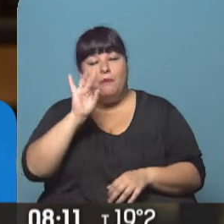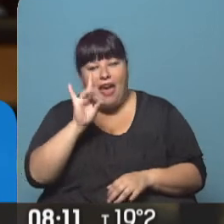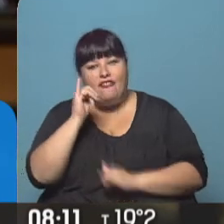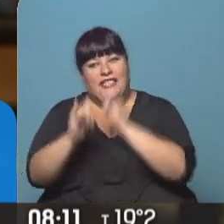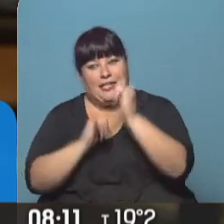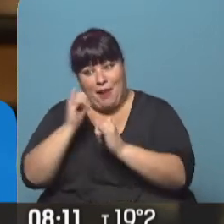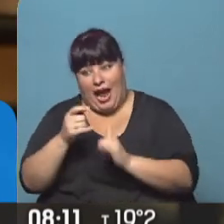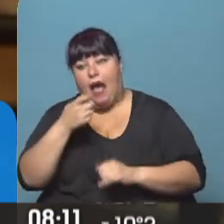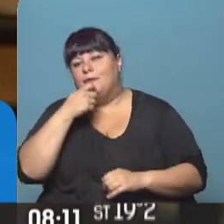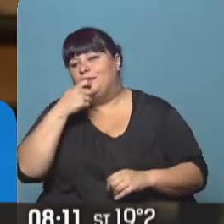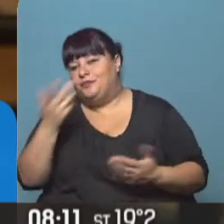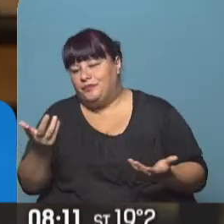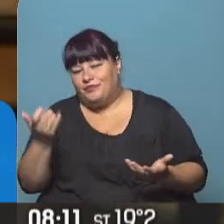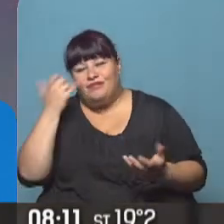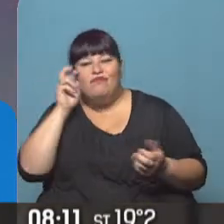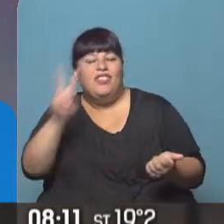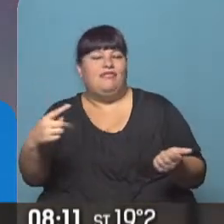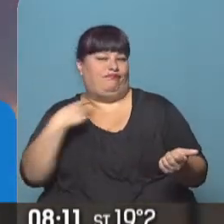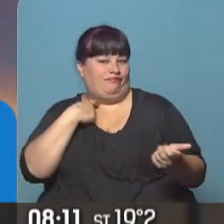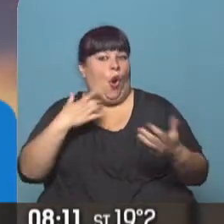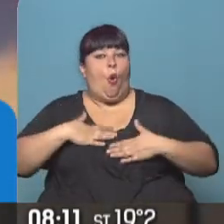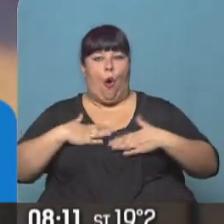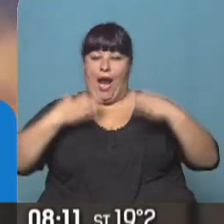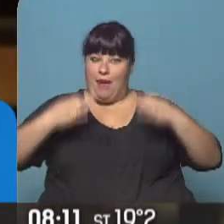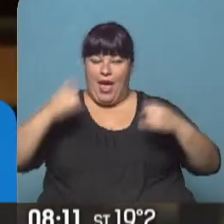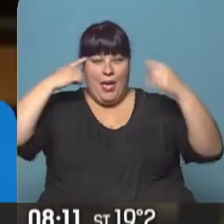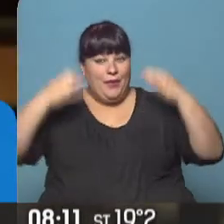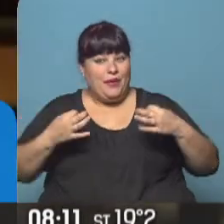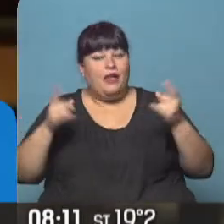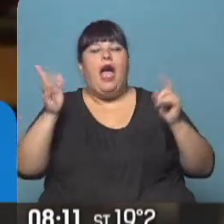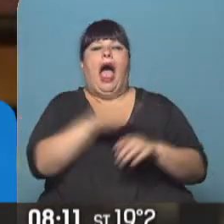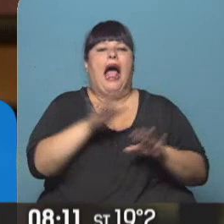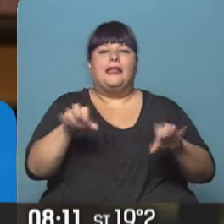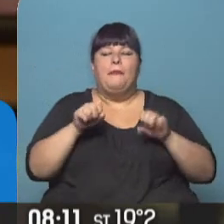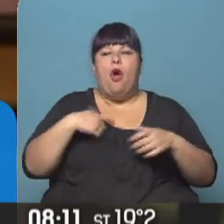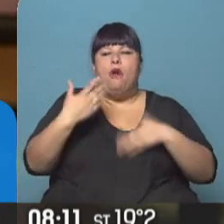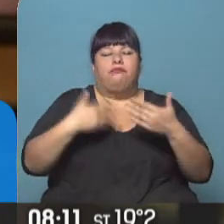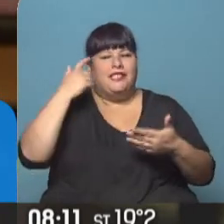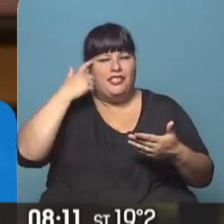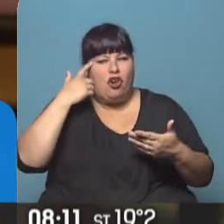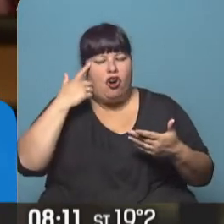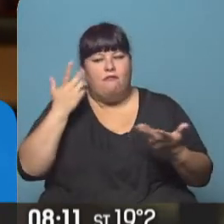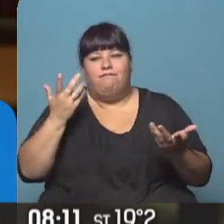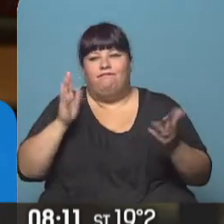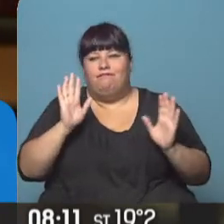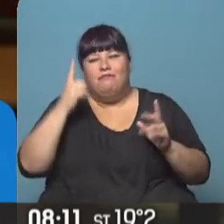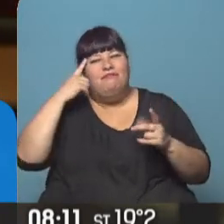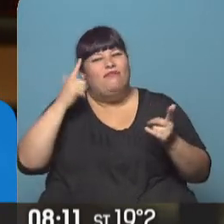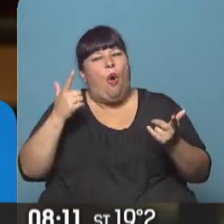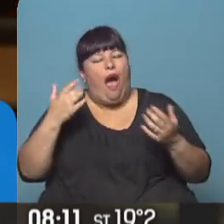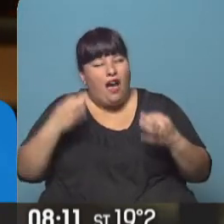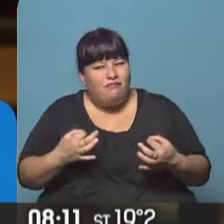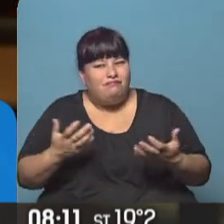explicarlo cuando tu cuerpo no está preparado, cuando tu mente no está preparada, cuando tu evolución psicológica es mucho más inmadura.